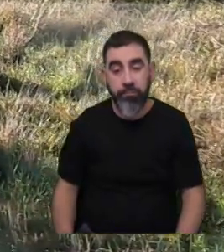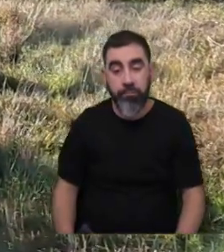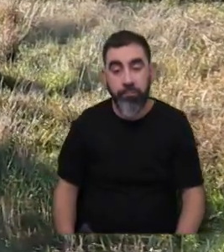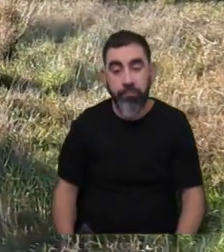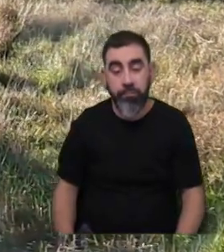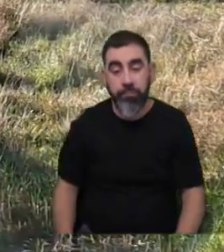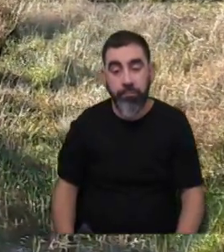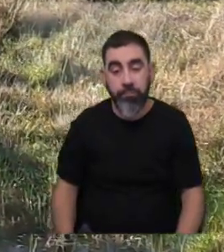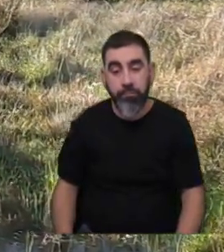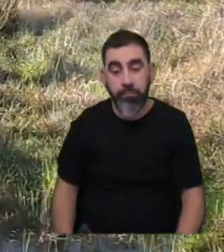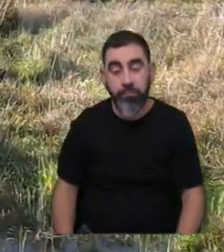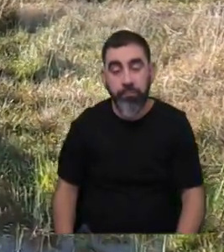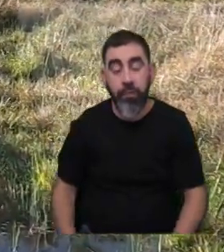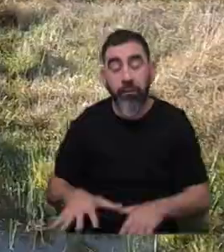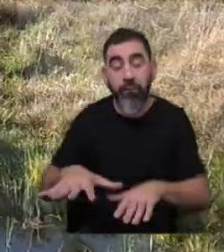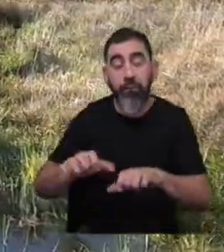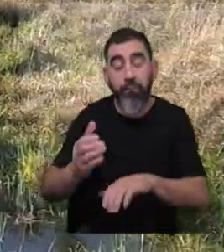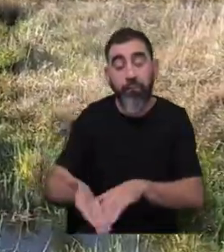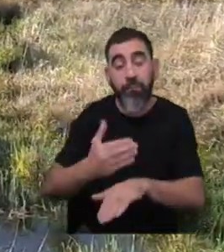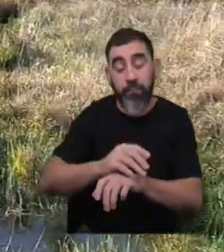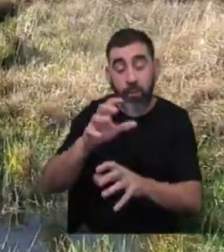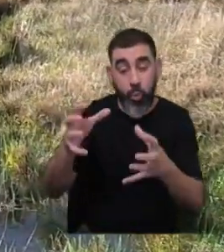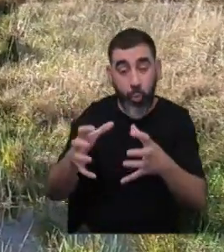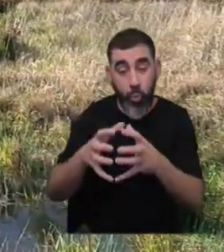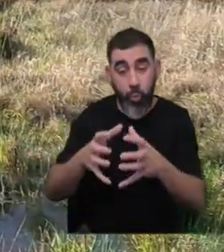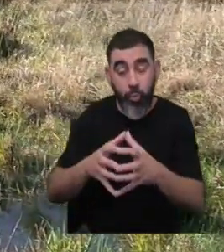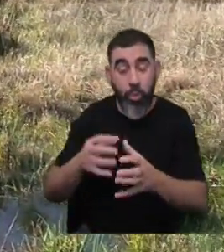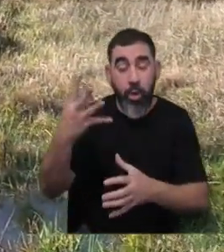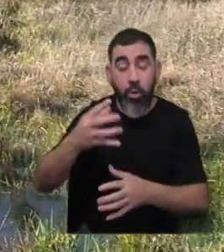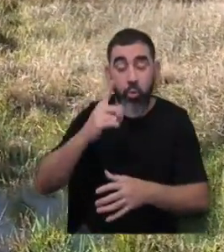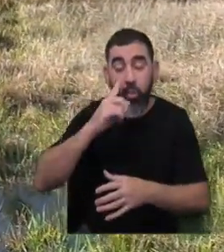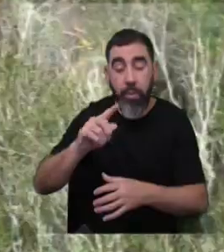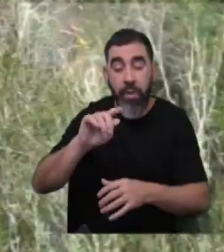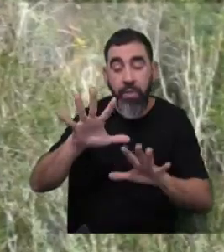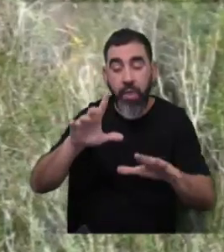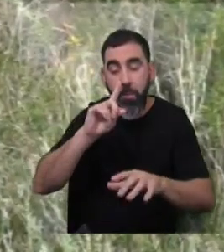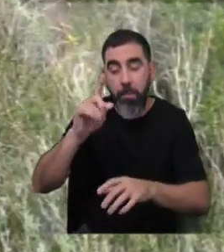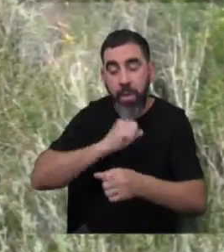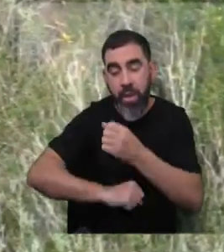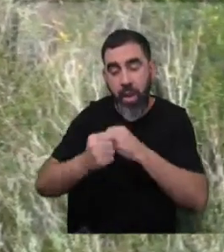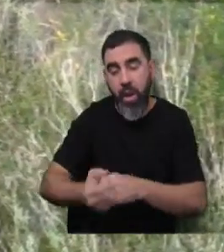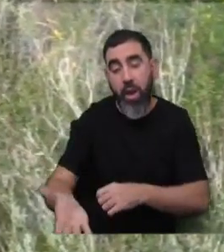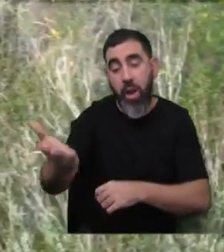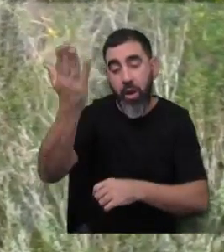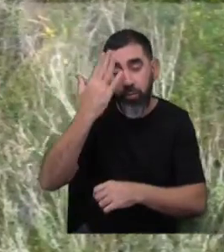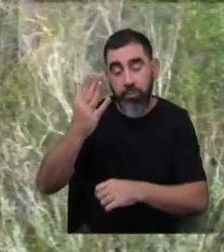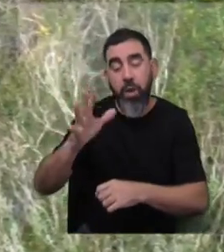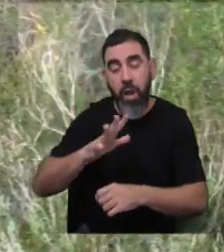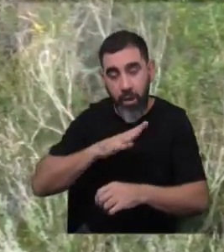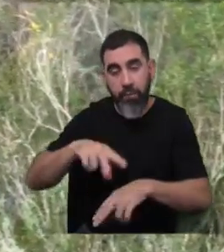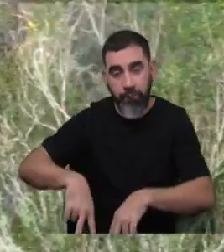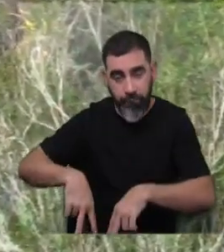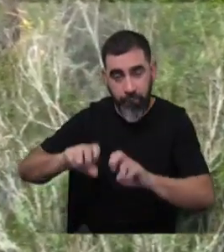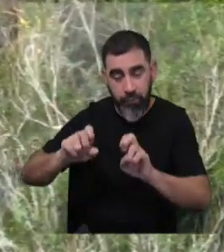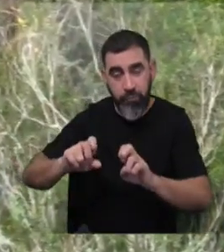Para el poblamiento temprano, para los grupos de entre 14.000, 10.000, 11.000 años, hemos hecho trabajo y vemos que